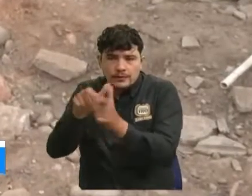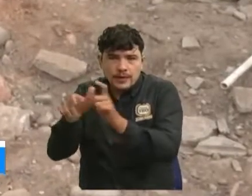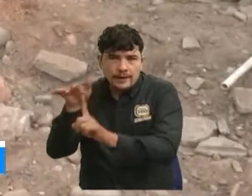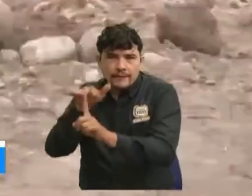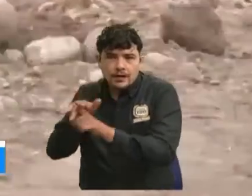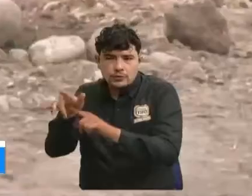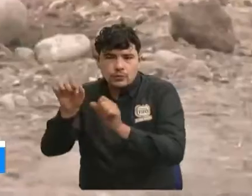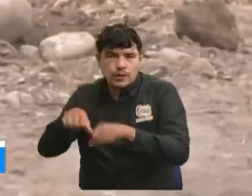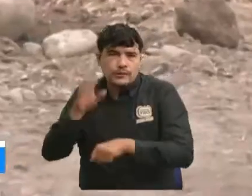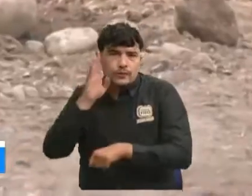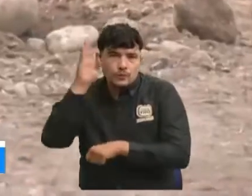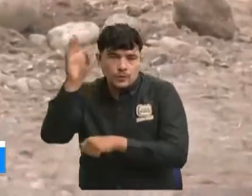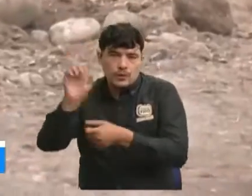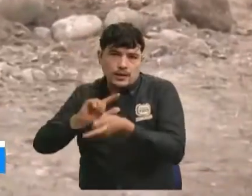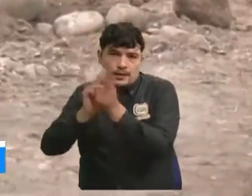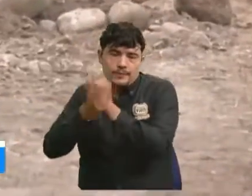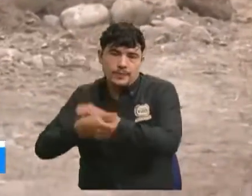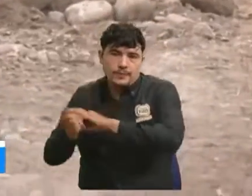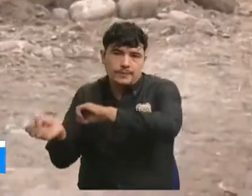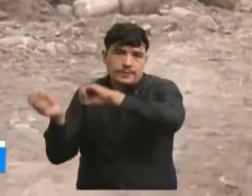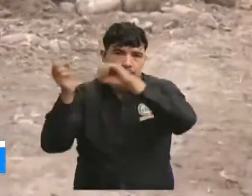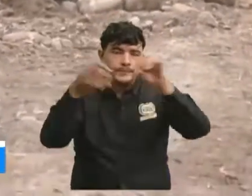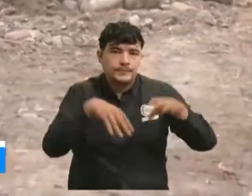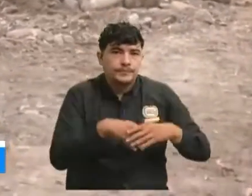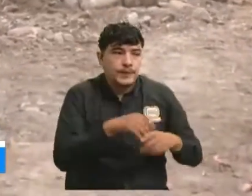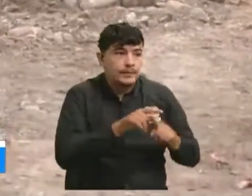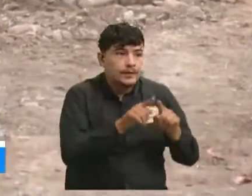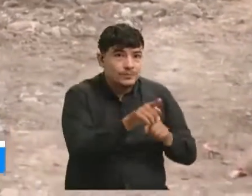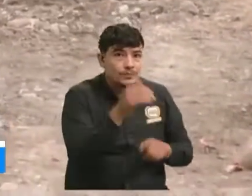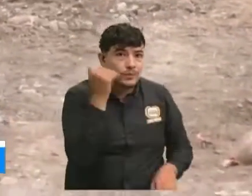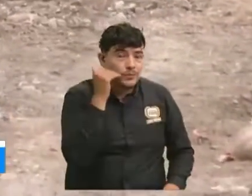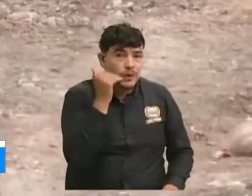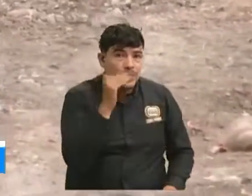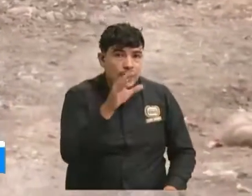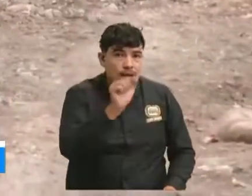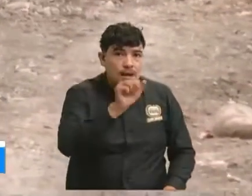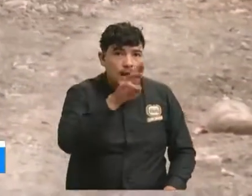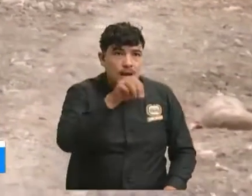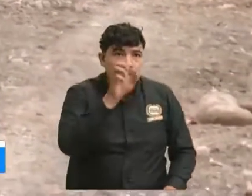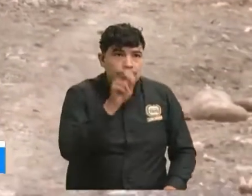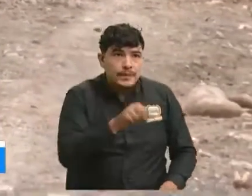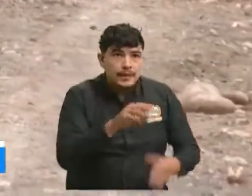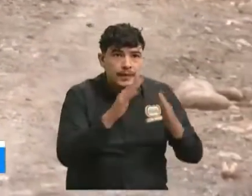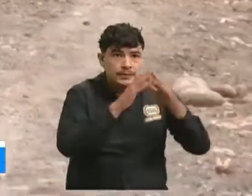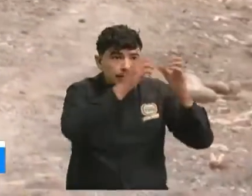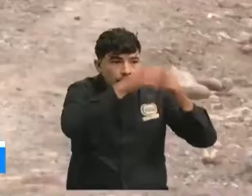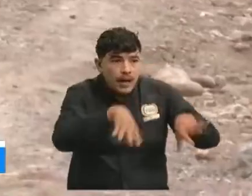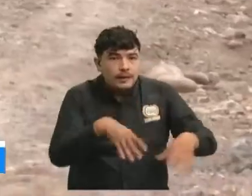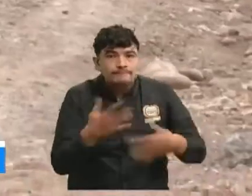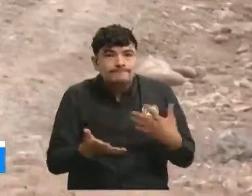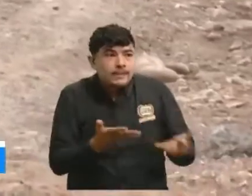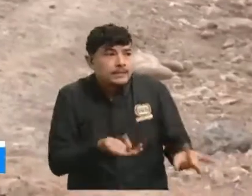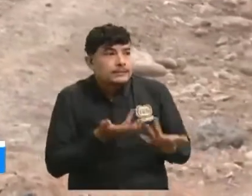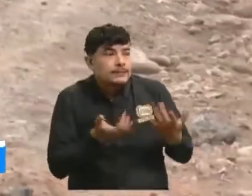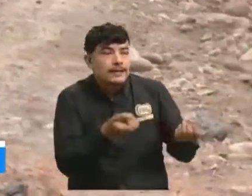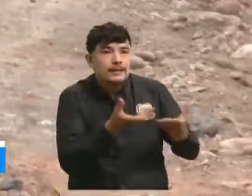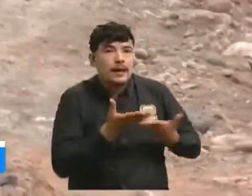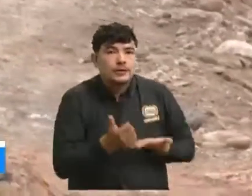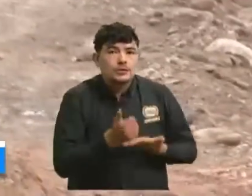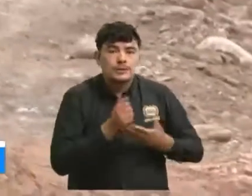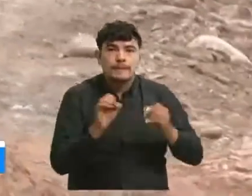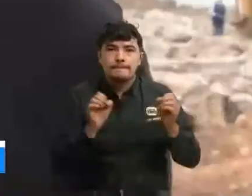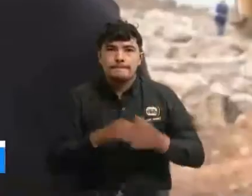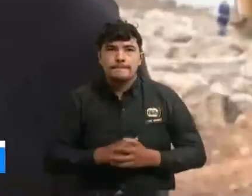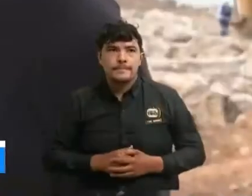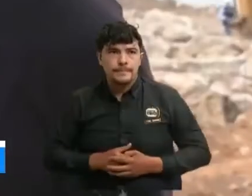reubicadas sin embargo carmen martínez quien perdió completamente su vivienda aún espera un apoyo adicional bueno por el momento no